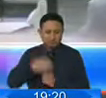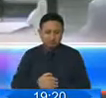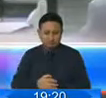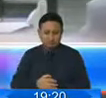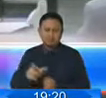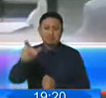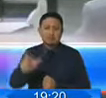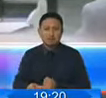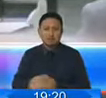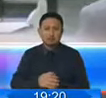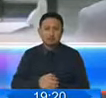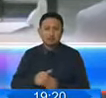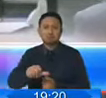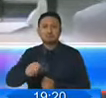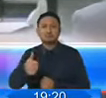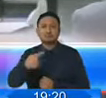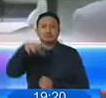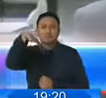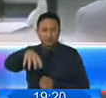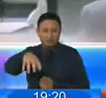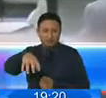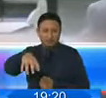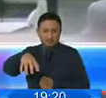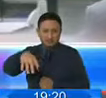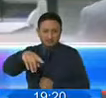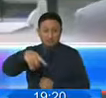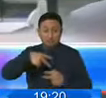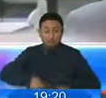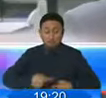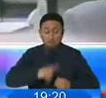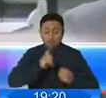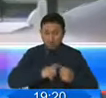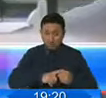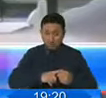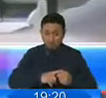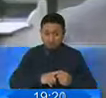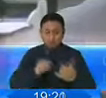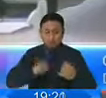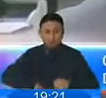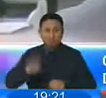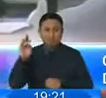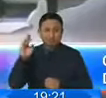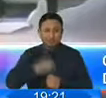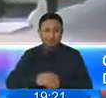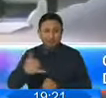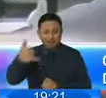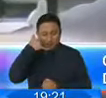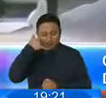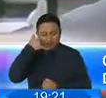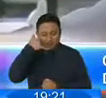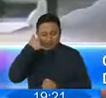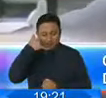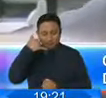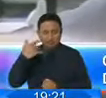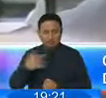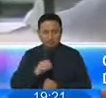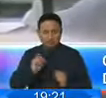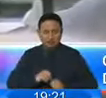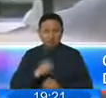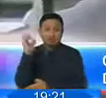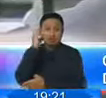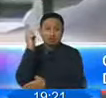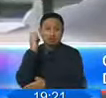ciudadano de otra provincia que está residiendo aquí en Quito. Logramos contactar con su esposa y articulamos una